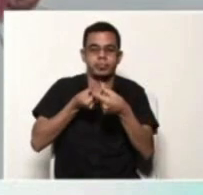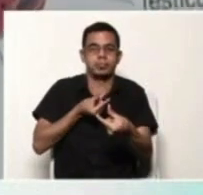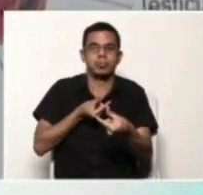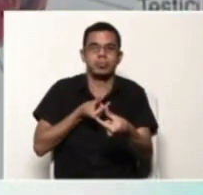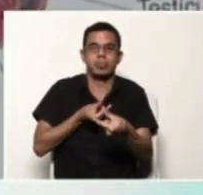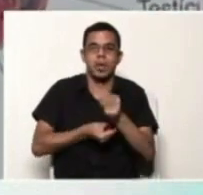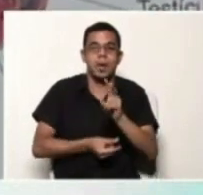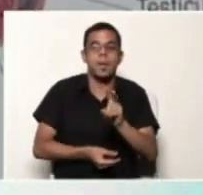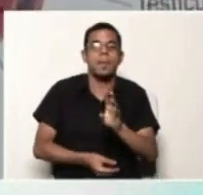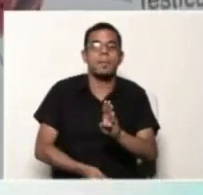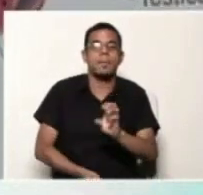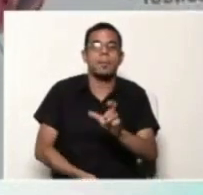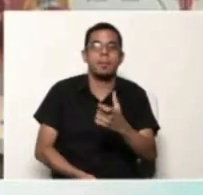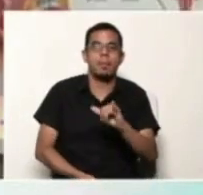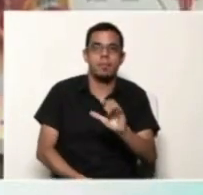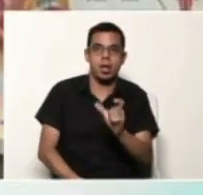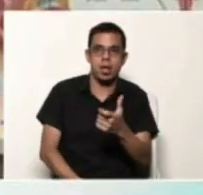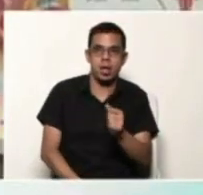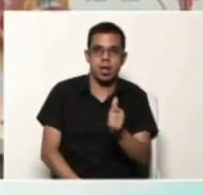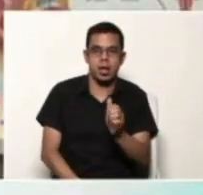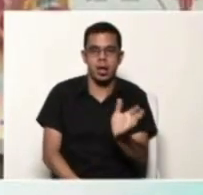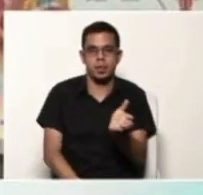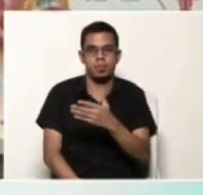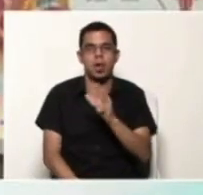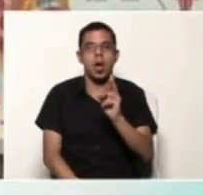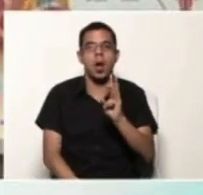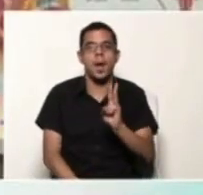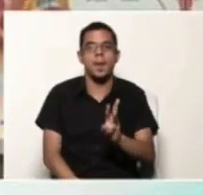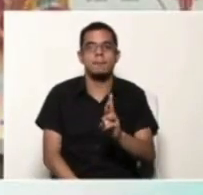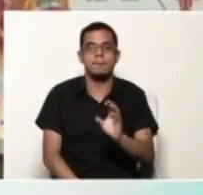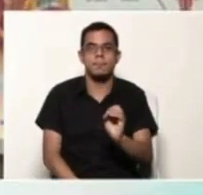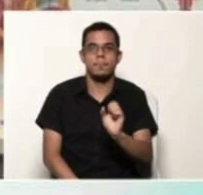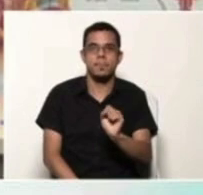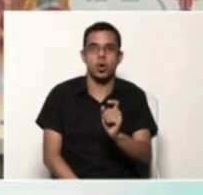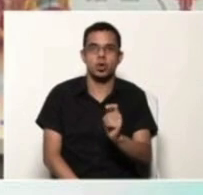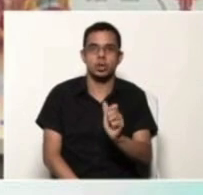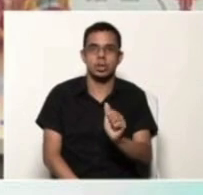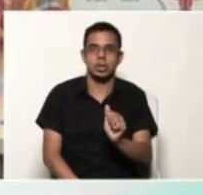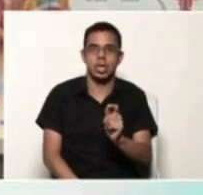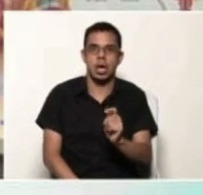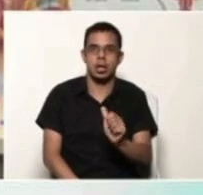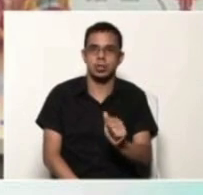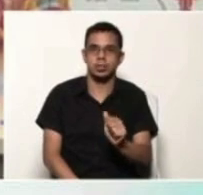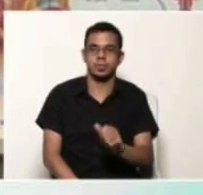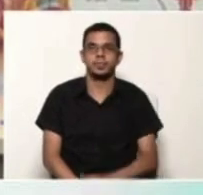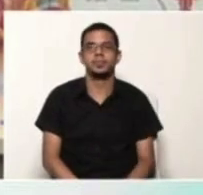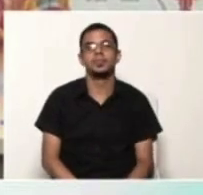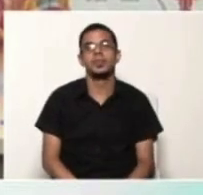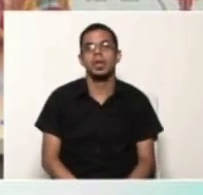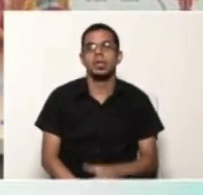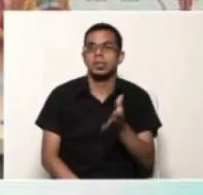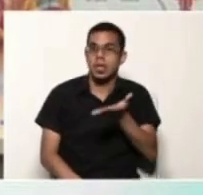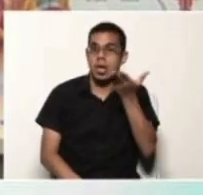la vejiga y la próstata. Es importante que nosotros conozcamos todas estas partes de